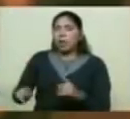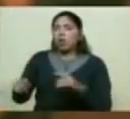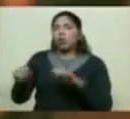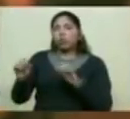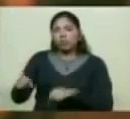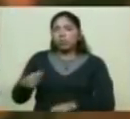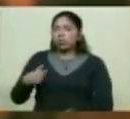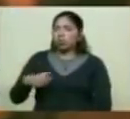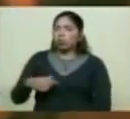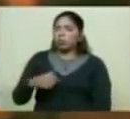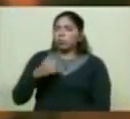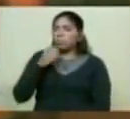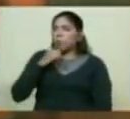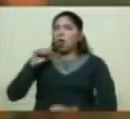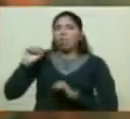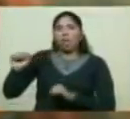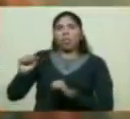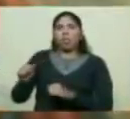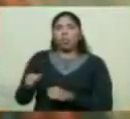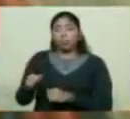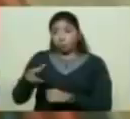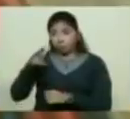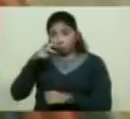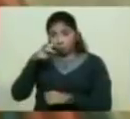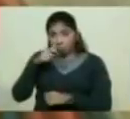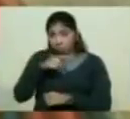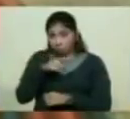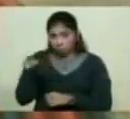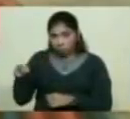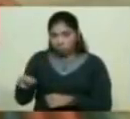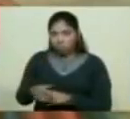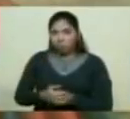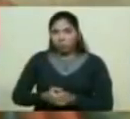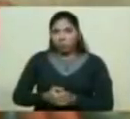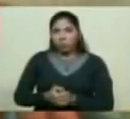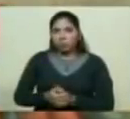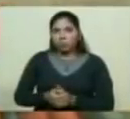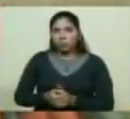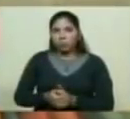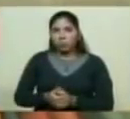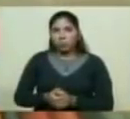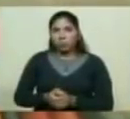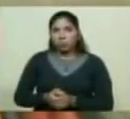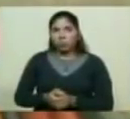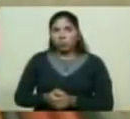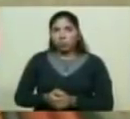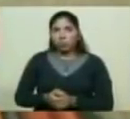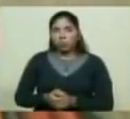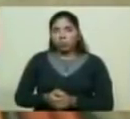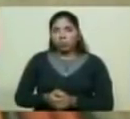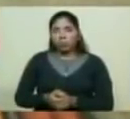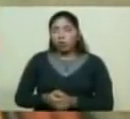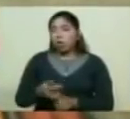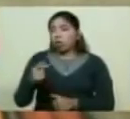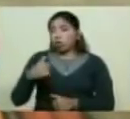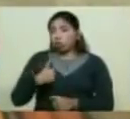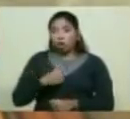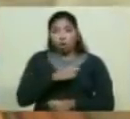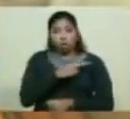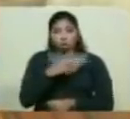usted y escuchen aquí a bolívar y lo que nos compromete que no permitiré